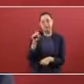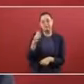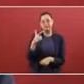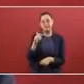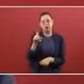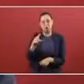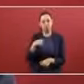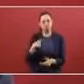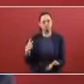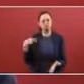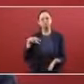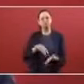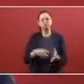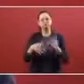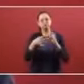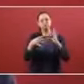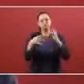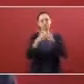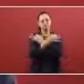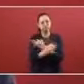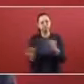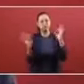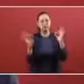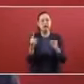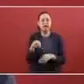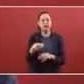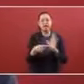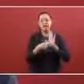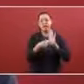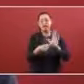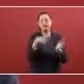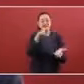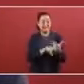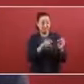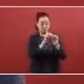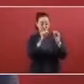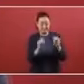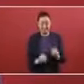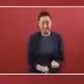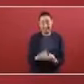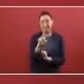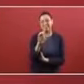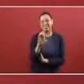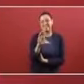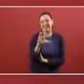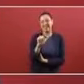salió a aclarar que el sistema de Claranet, como está configurado, como está diseñado,